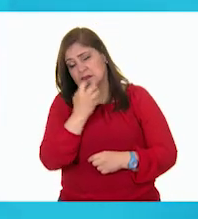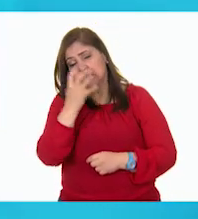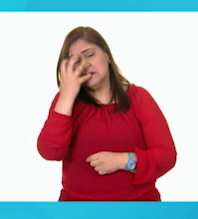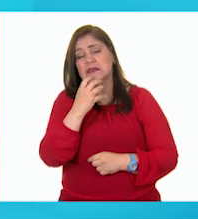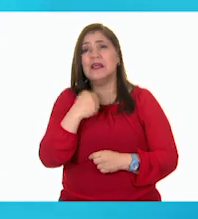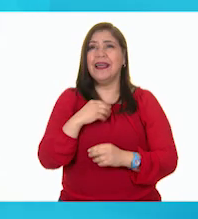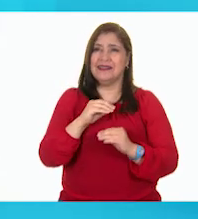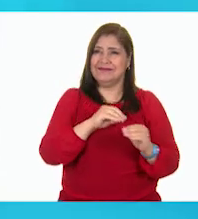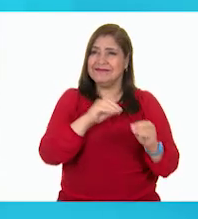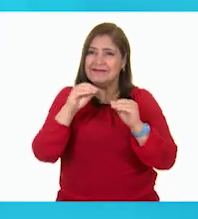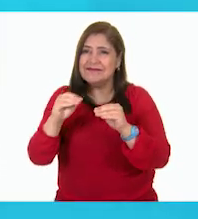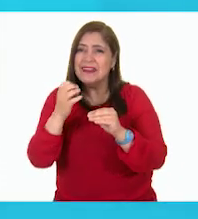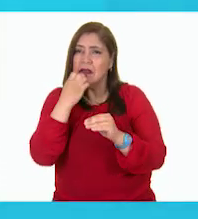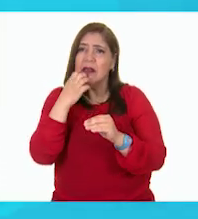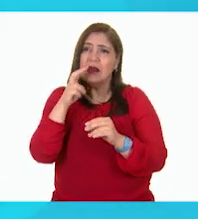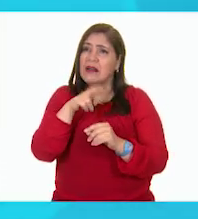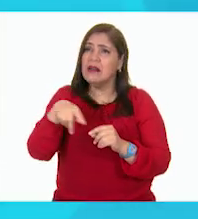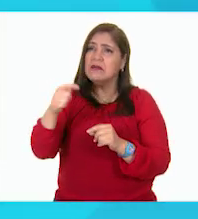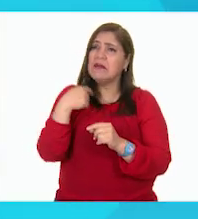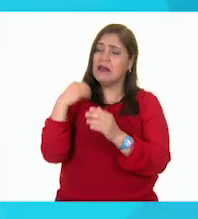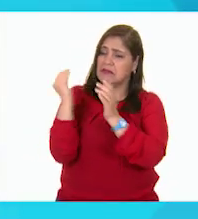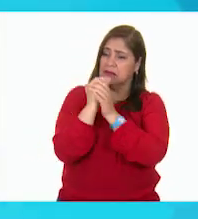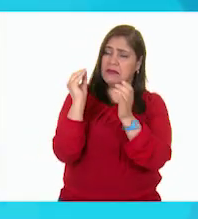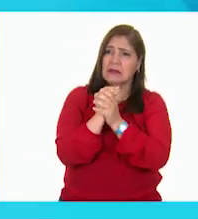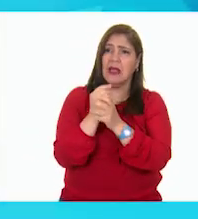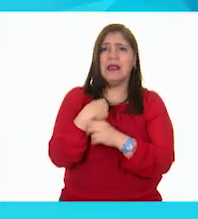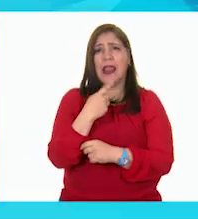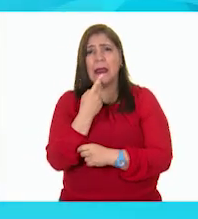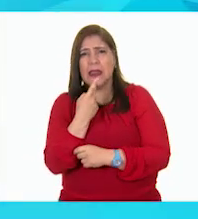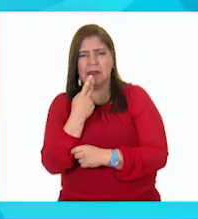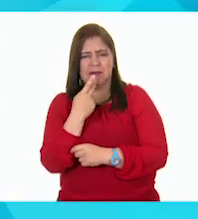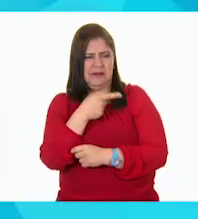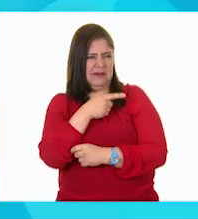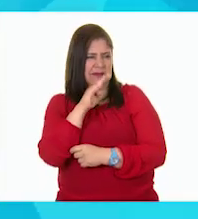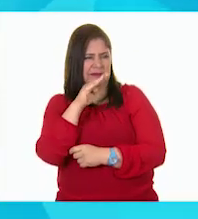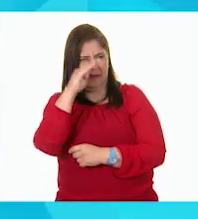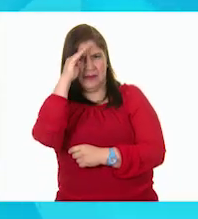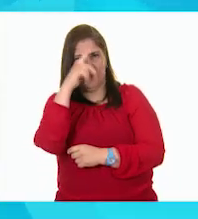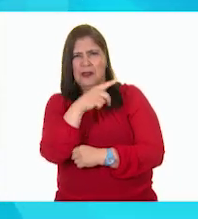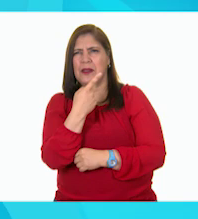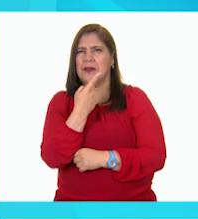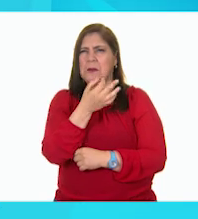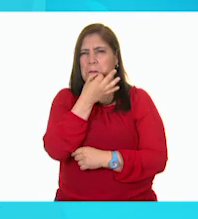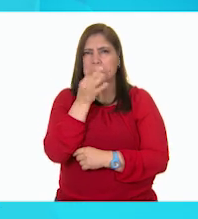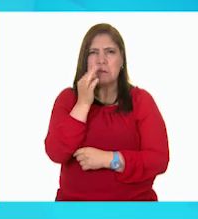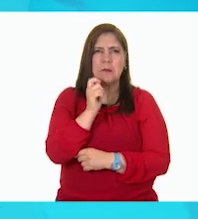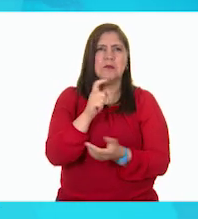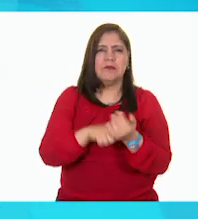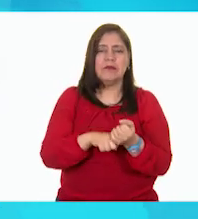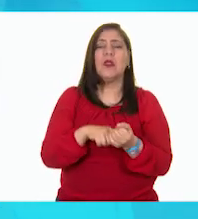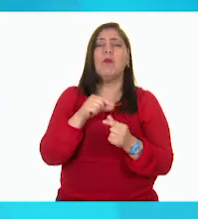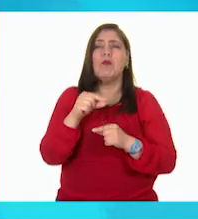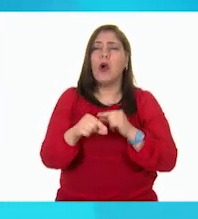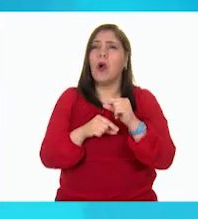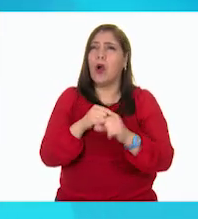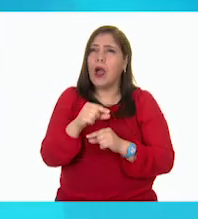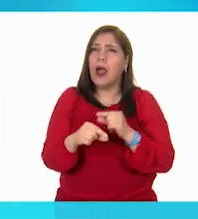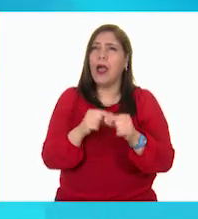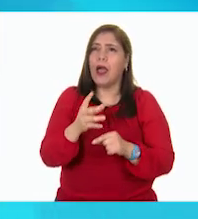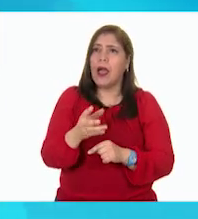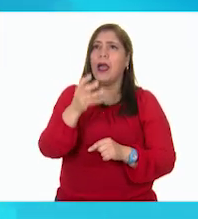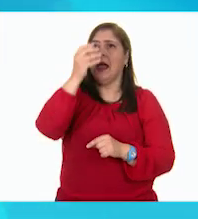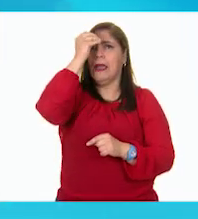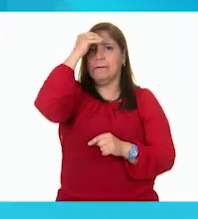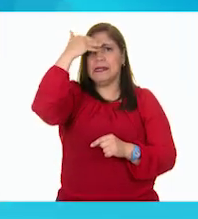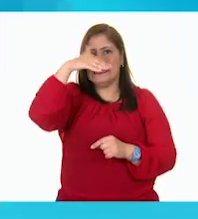le hacía caso y no entendía nada de lo que le hablaban, pensando que era un mudo. Poco a poco sabe más y entiende más el